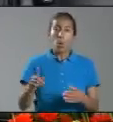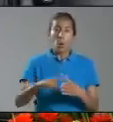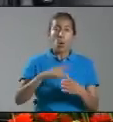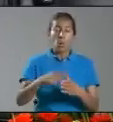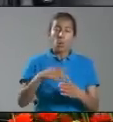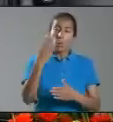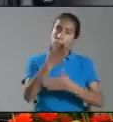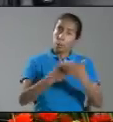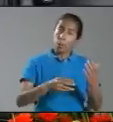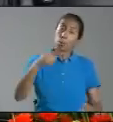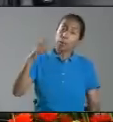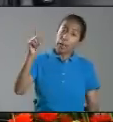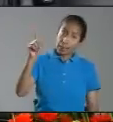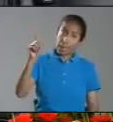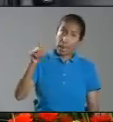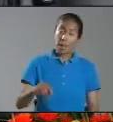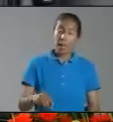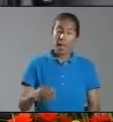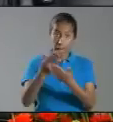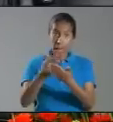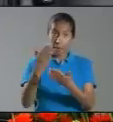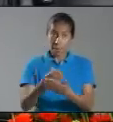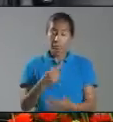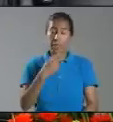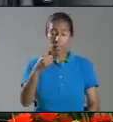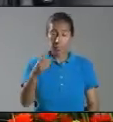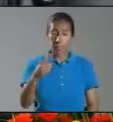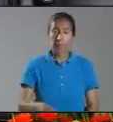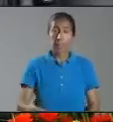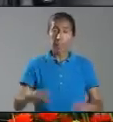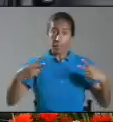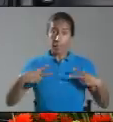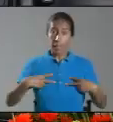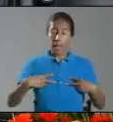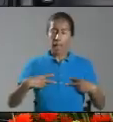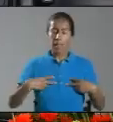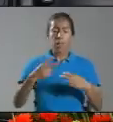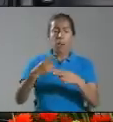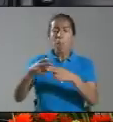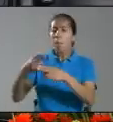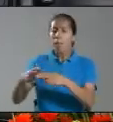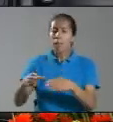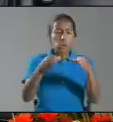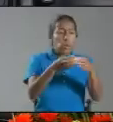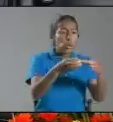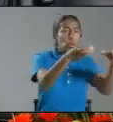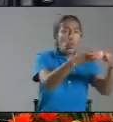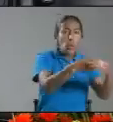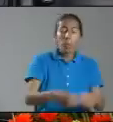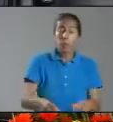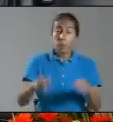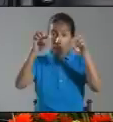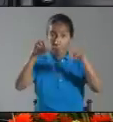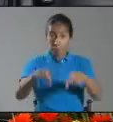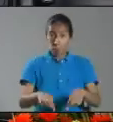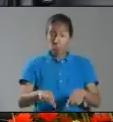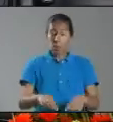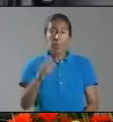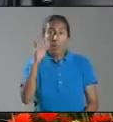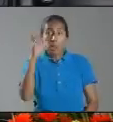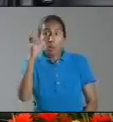bien clara la cosa, hermano, porque dice que hay varios grupos de personas que oyeron la palabra pero que se quedaron sin